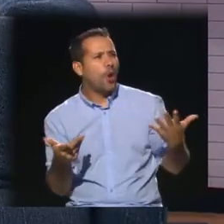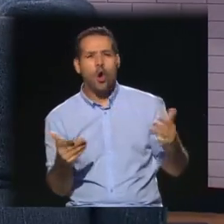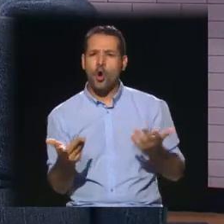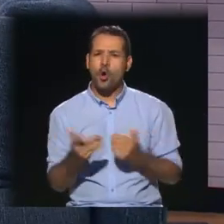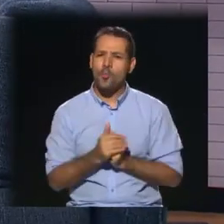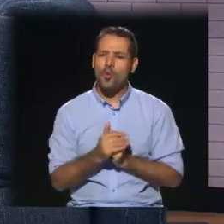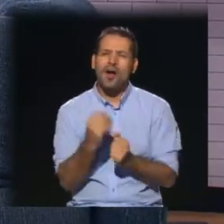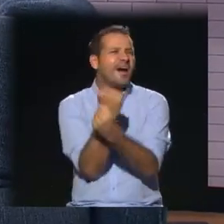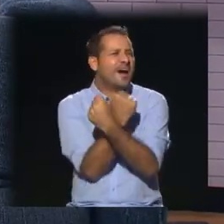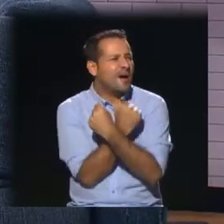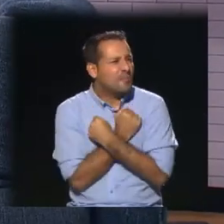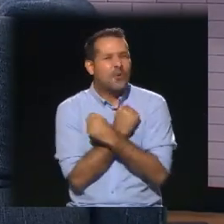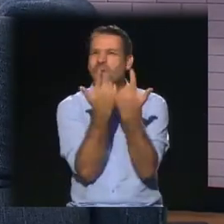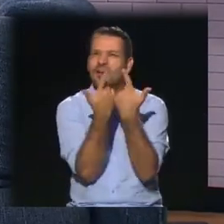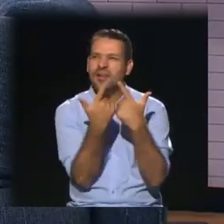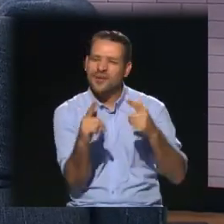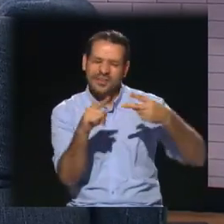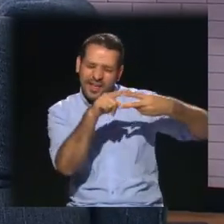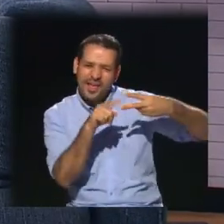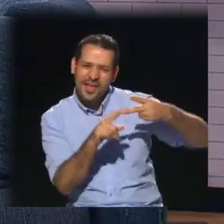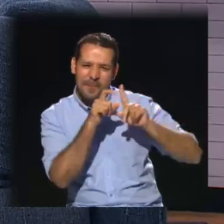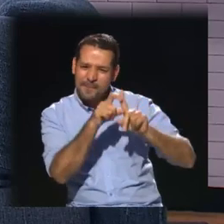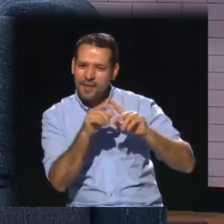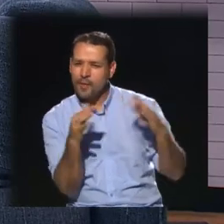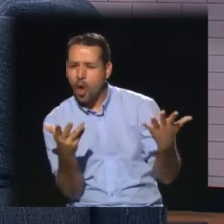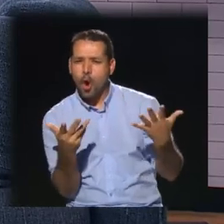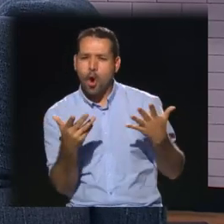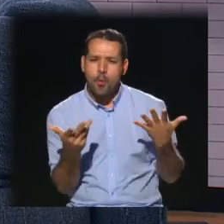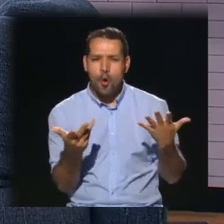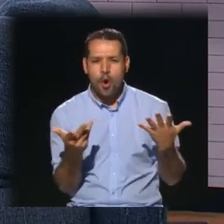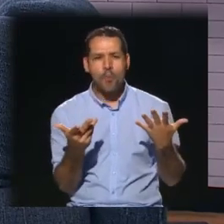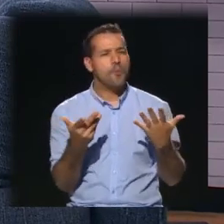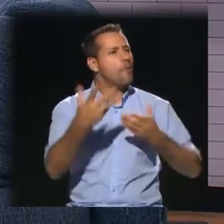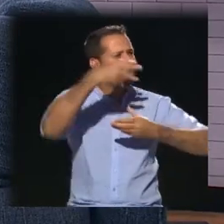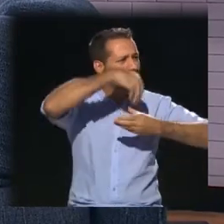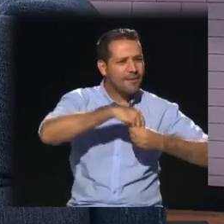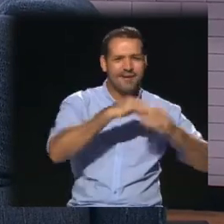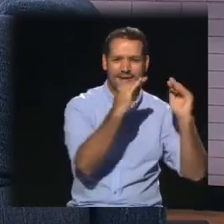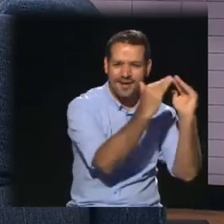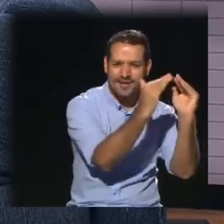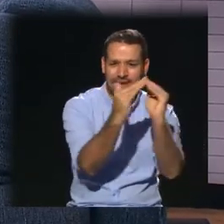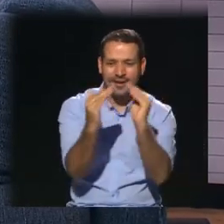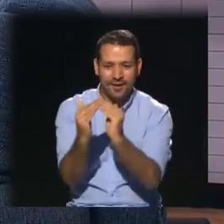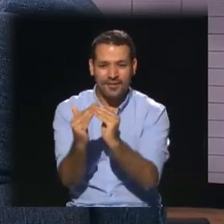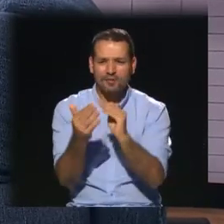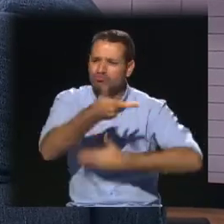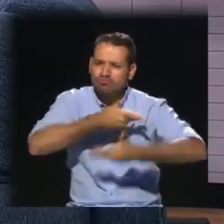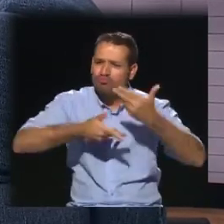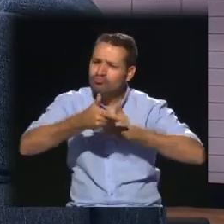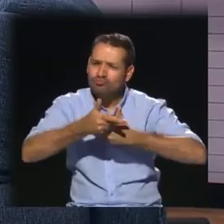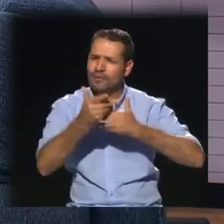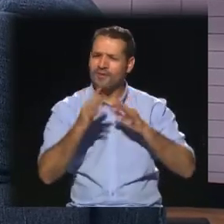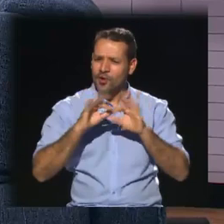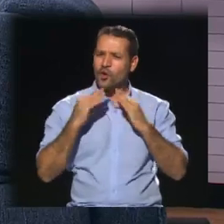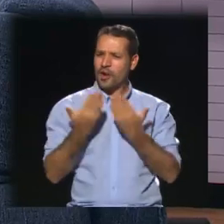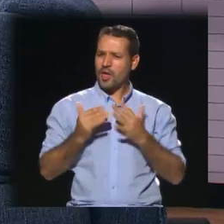cómo se descubre el amor y la libertad y ese punto de encuentro entre, digamos, el entorno familiar, pero también el entorno escolar, y cómo